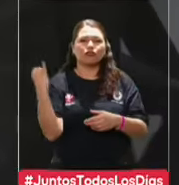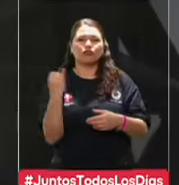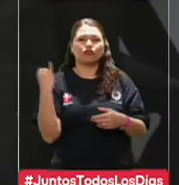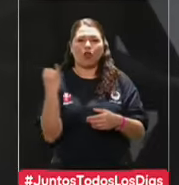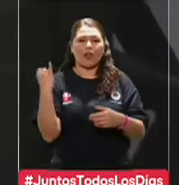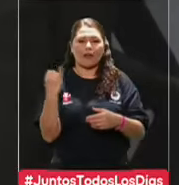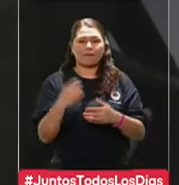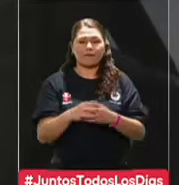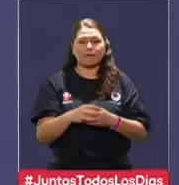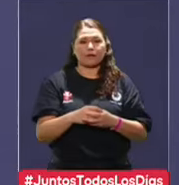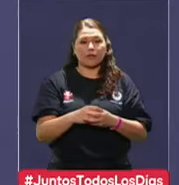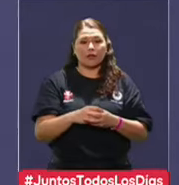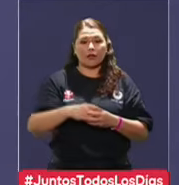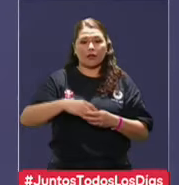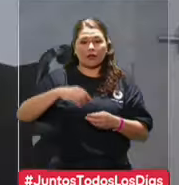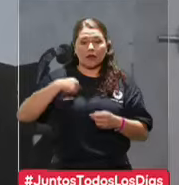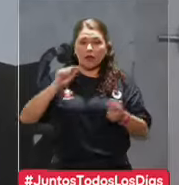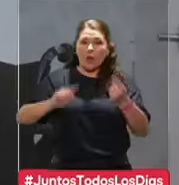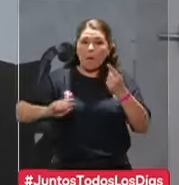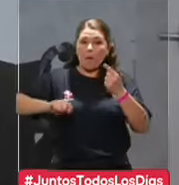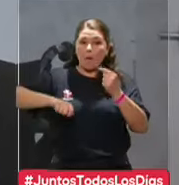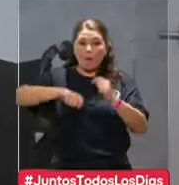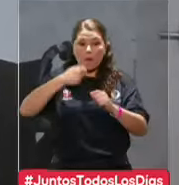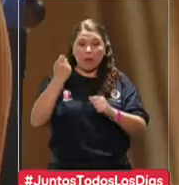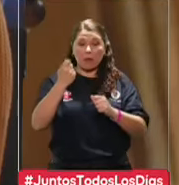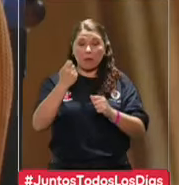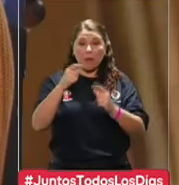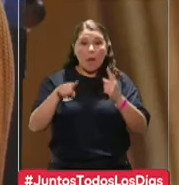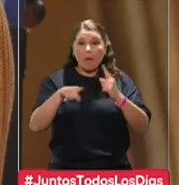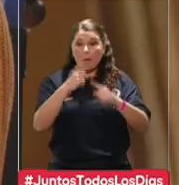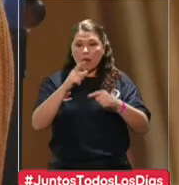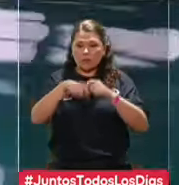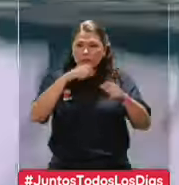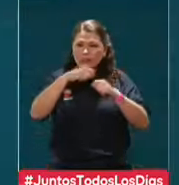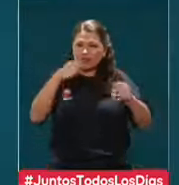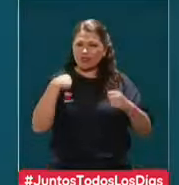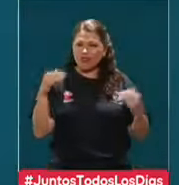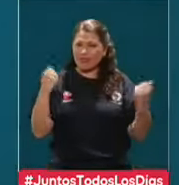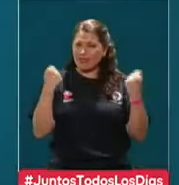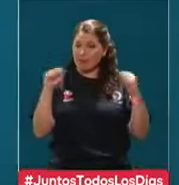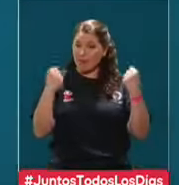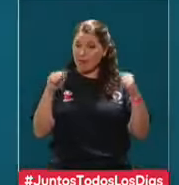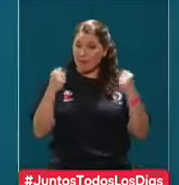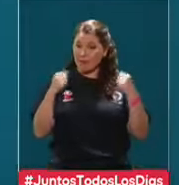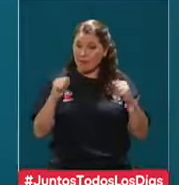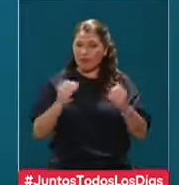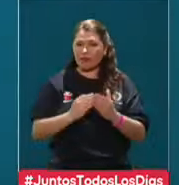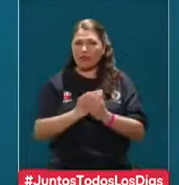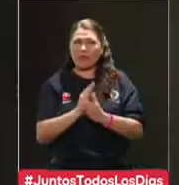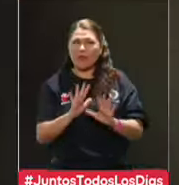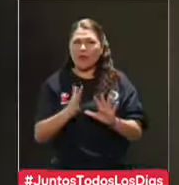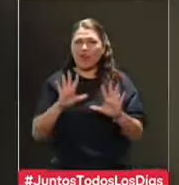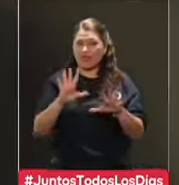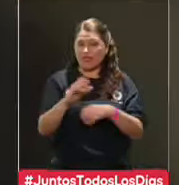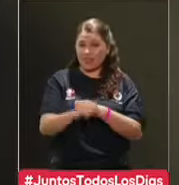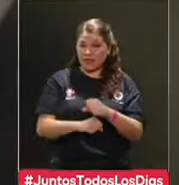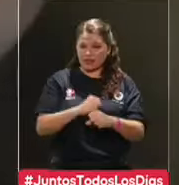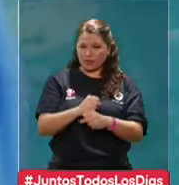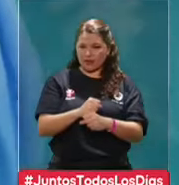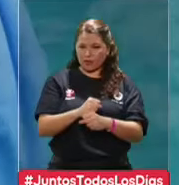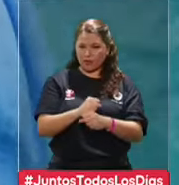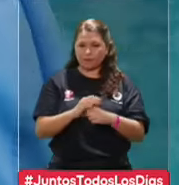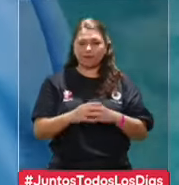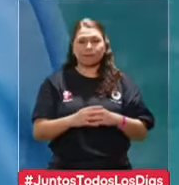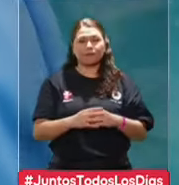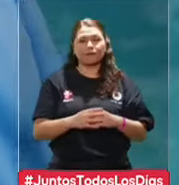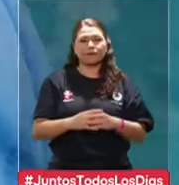Mi primer nudito. He estado involucrada en el mundo del deporte desde que tengo como 10 años.